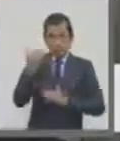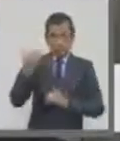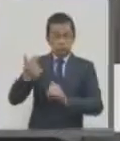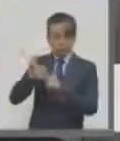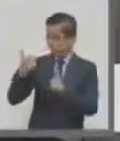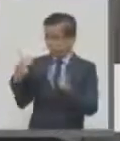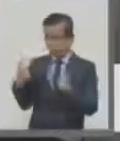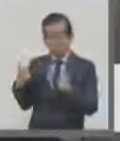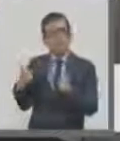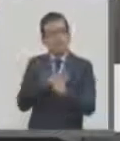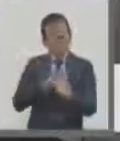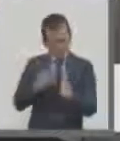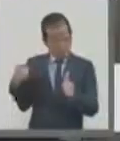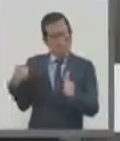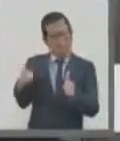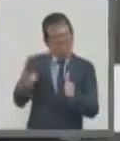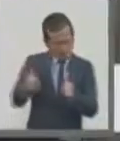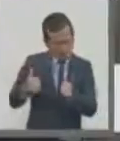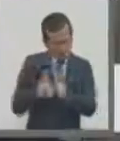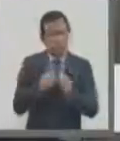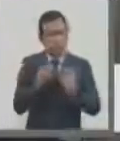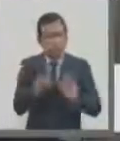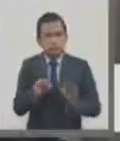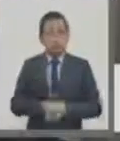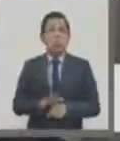tenemos con nuestra tercera raíz.